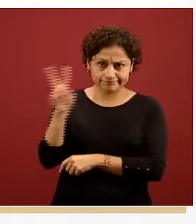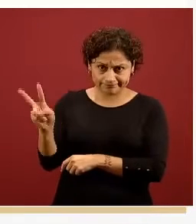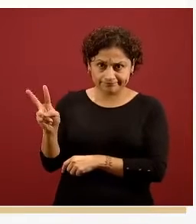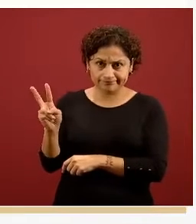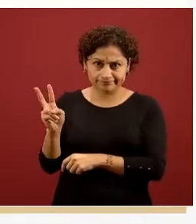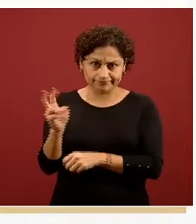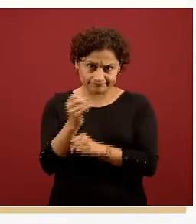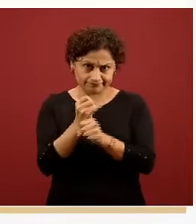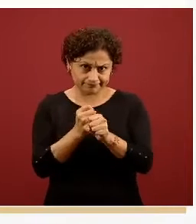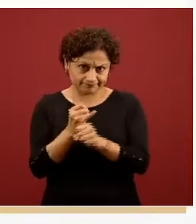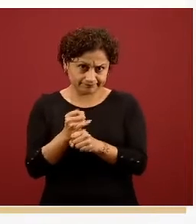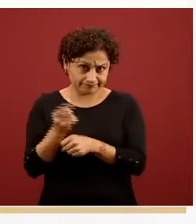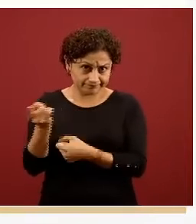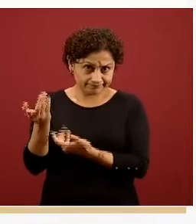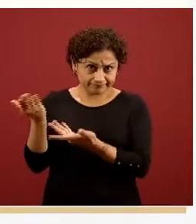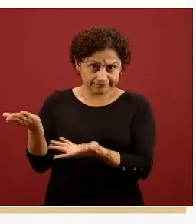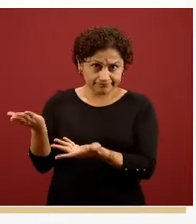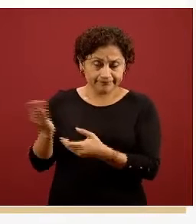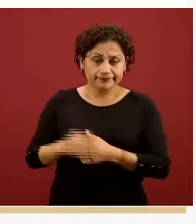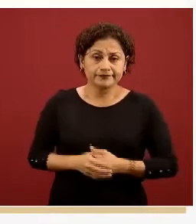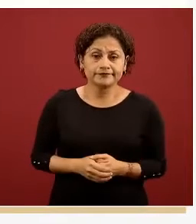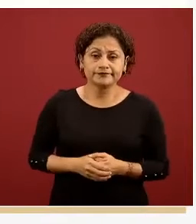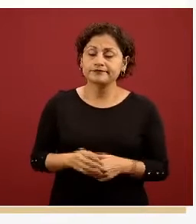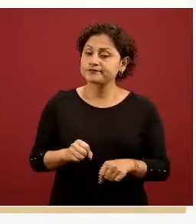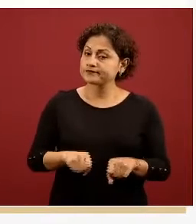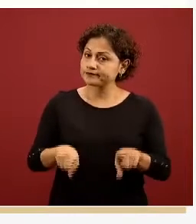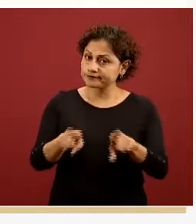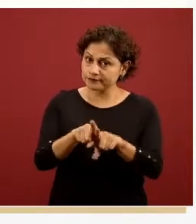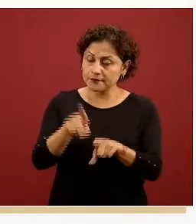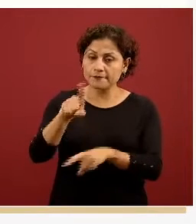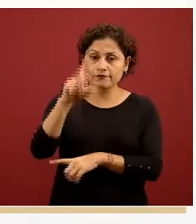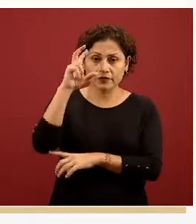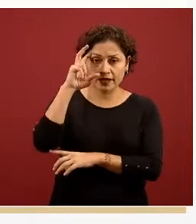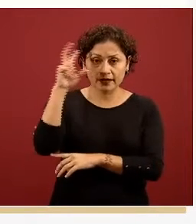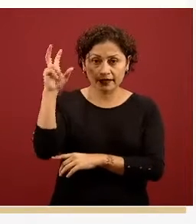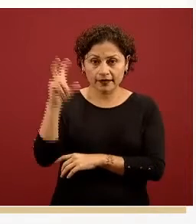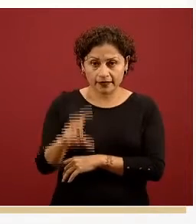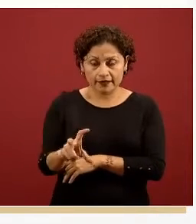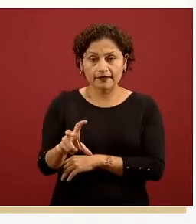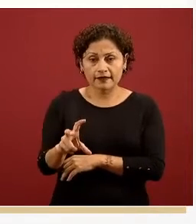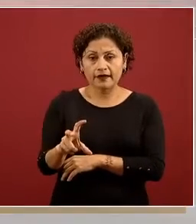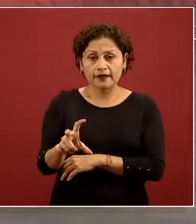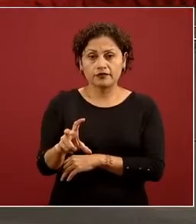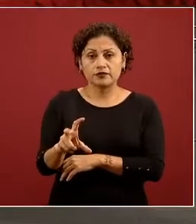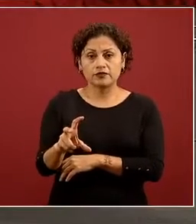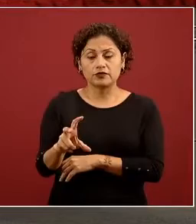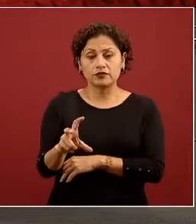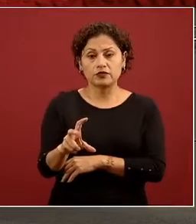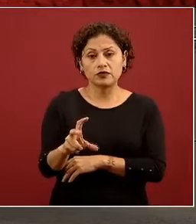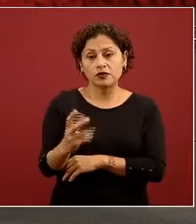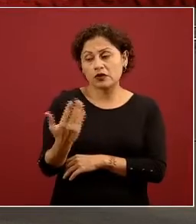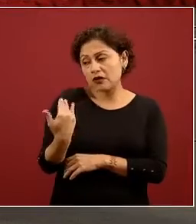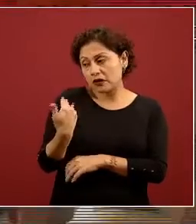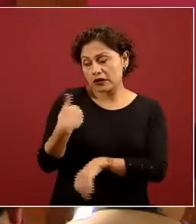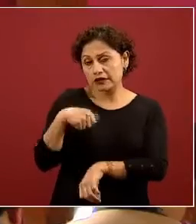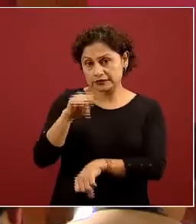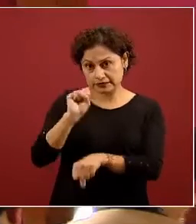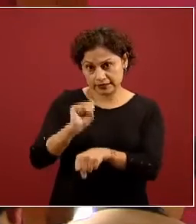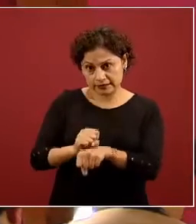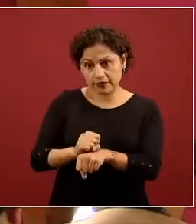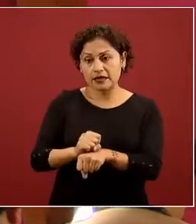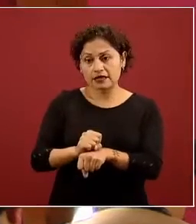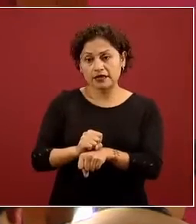este indicador. ¿Sí? Y lo mismo al estado de Hidalgo, que en últimas semanas tiene